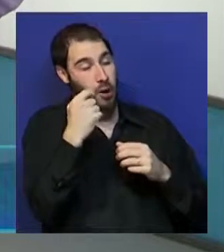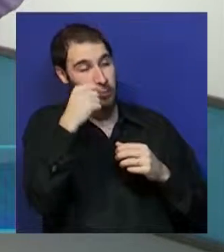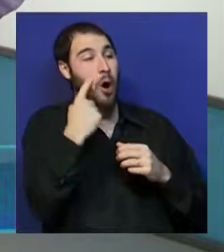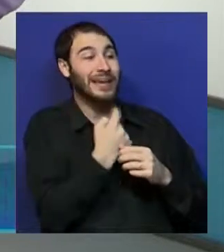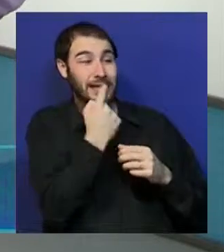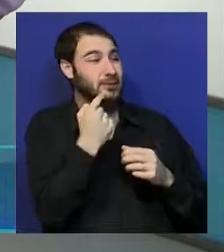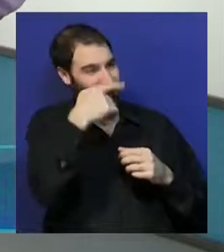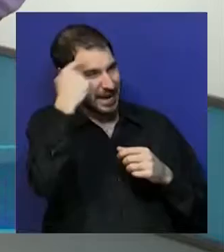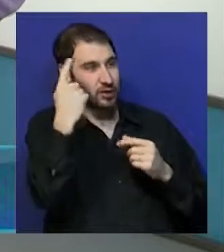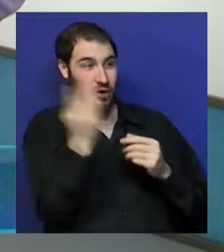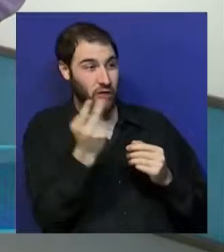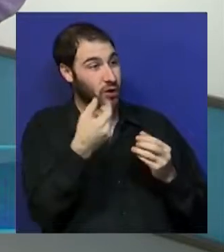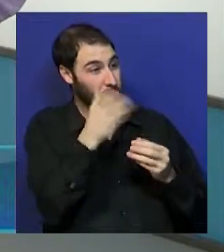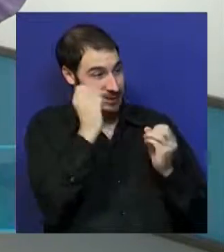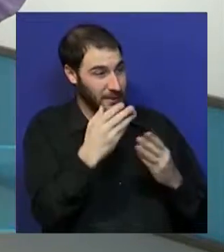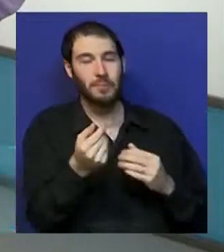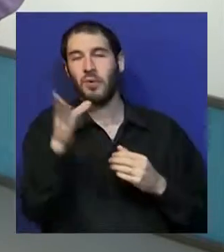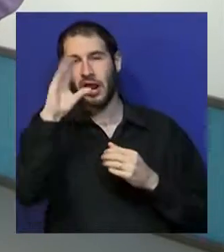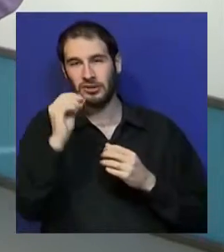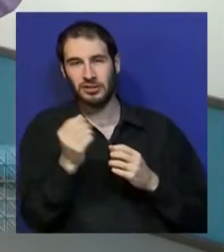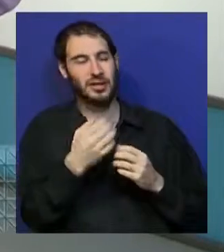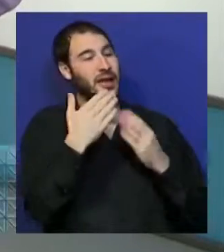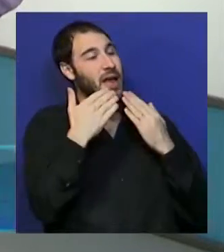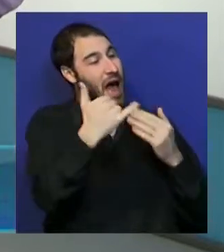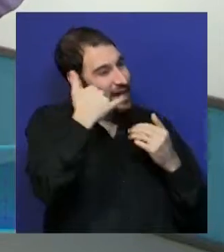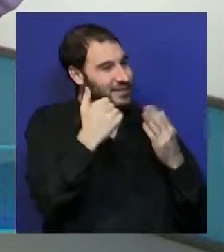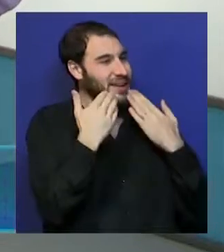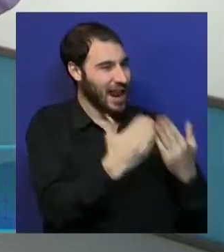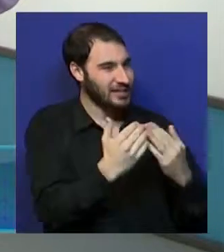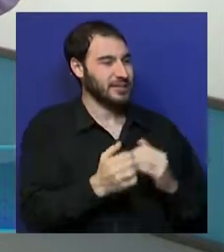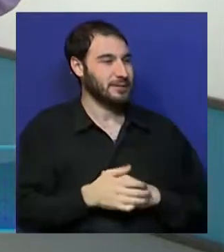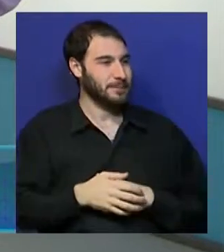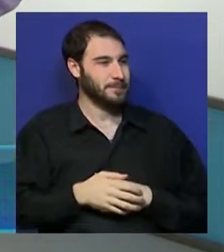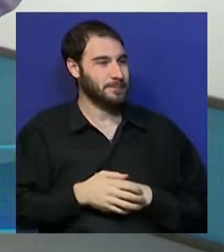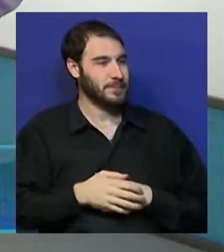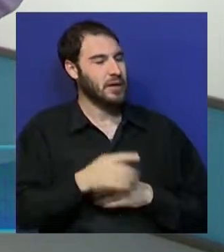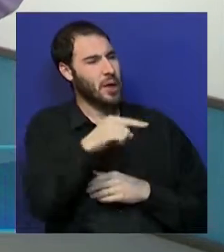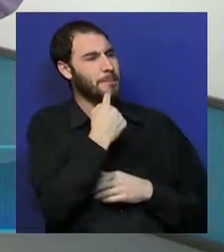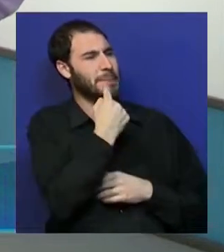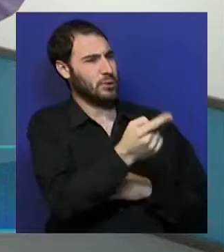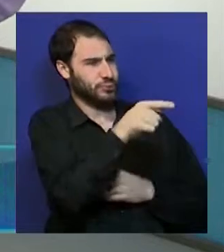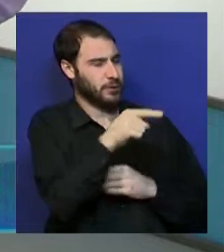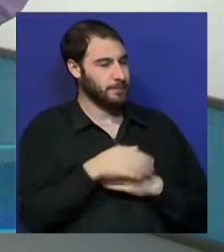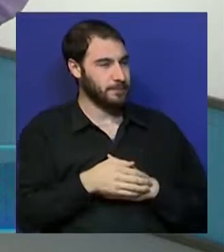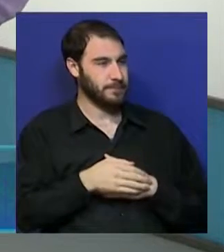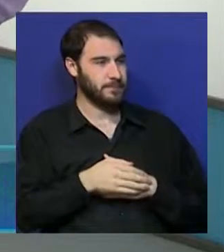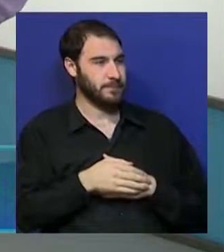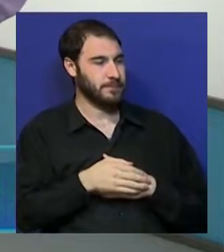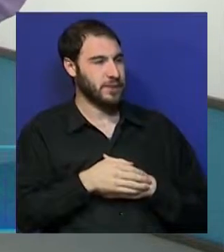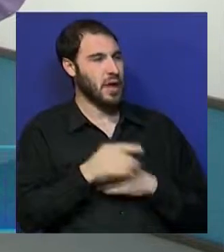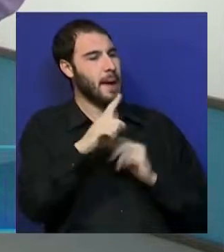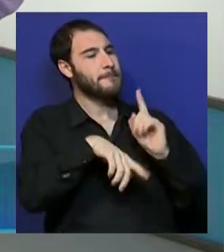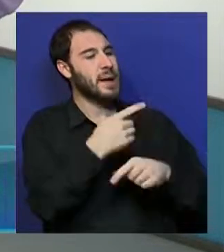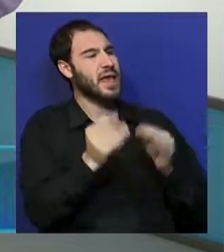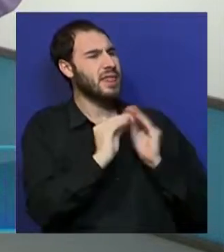la universidad. ¿Cómo le va? ¿Qué tal? Buenas noches. ¿Cómo les va? Muy bien y muchas gracias por atendernos. Le pregunto, ¿qué espera